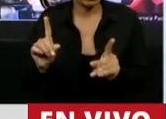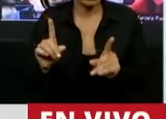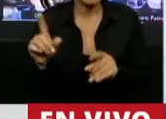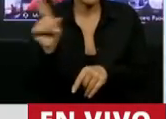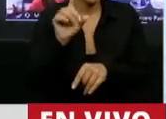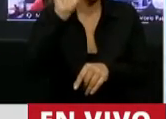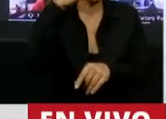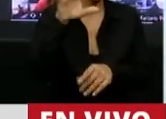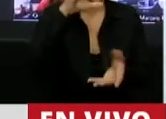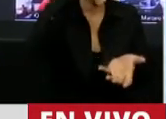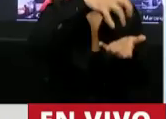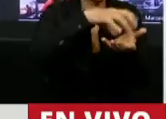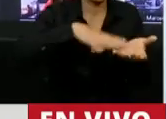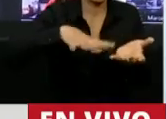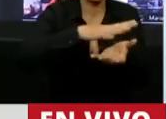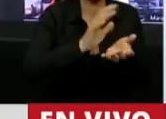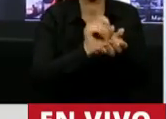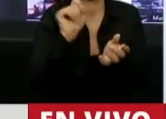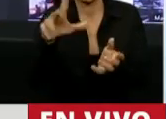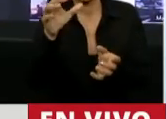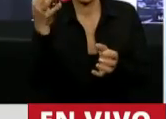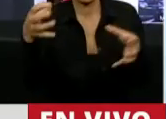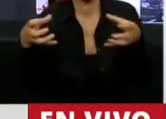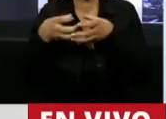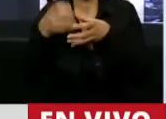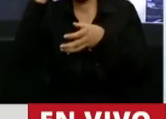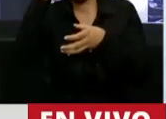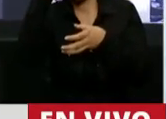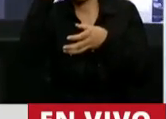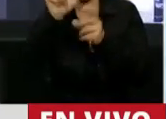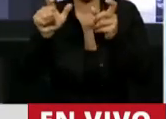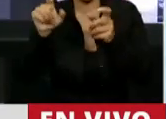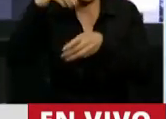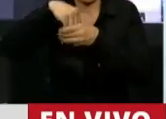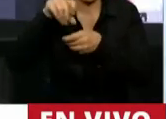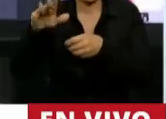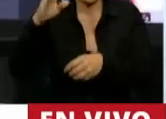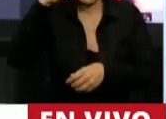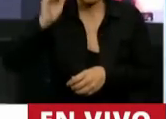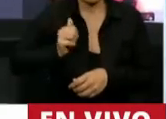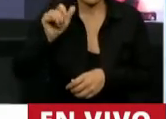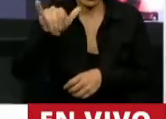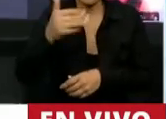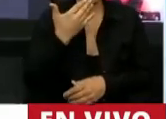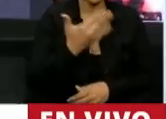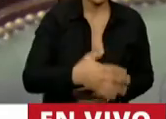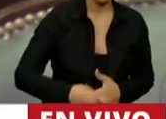tener un alojamiento para 10 o 15 oficiales de la Fuerza Aérea. Muchísimas gracias.